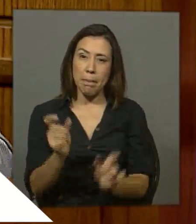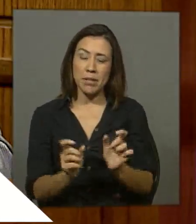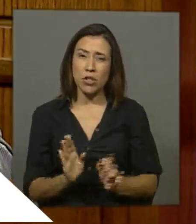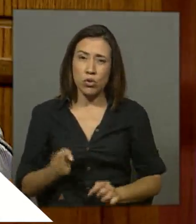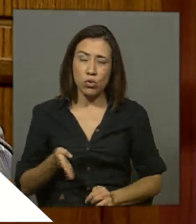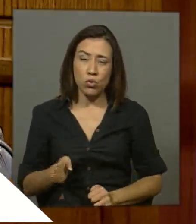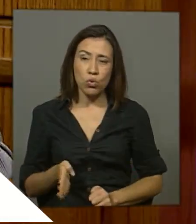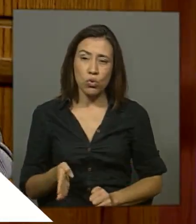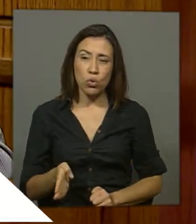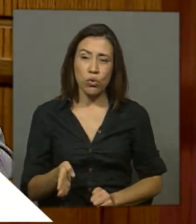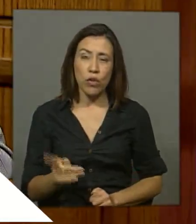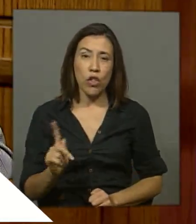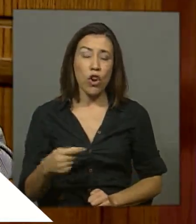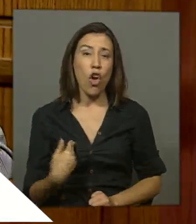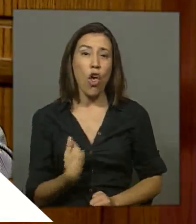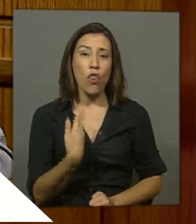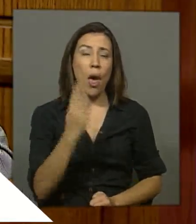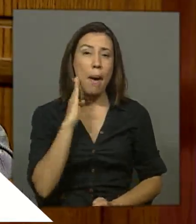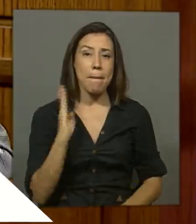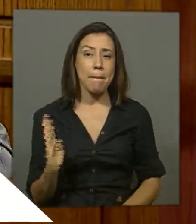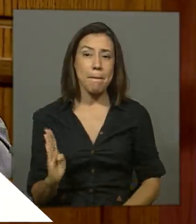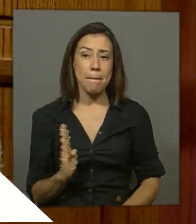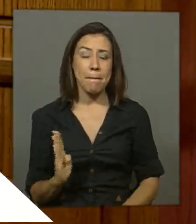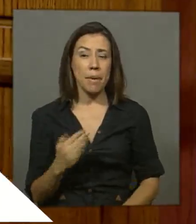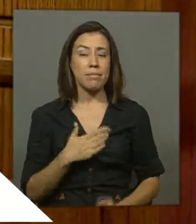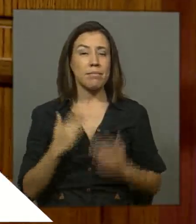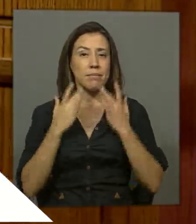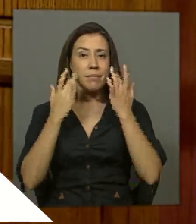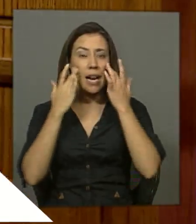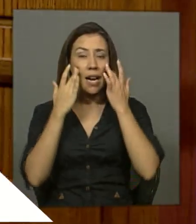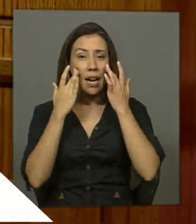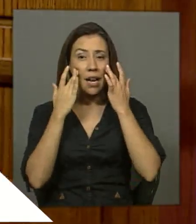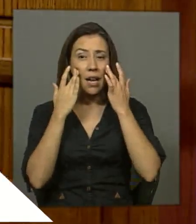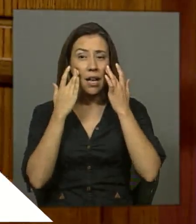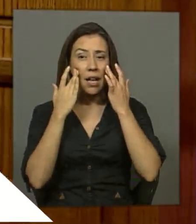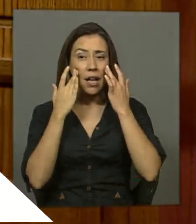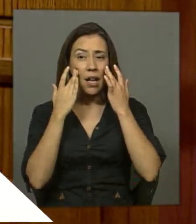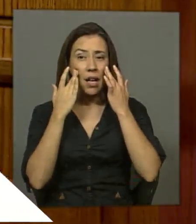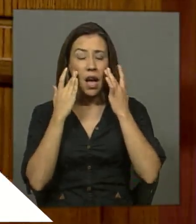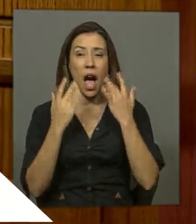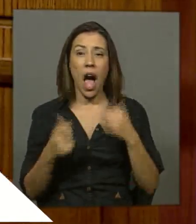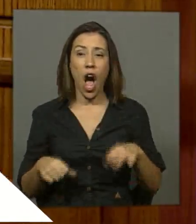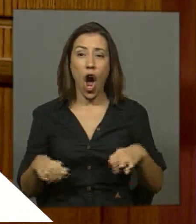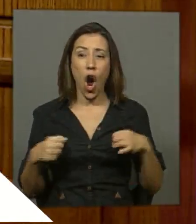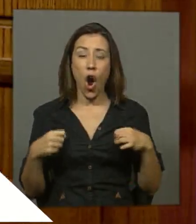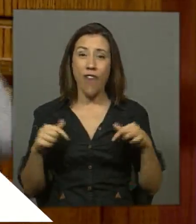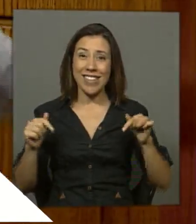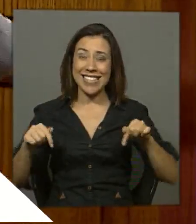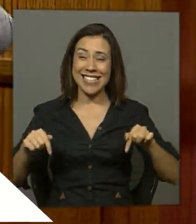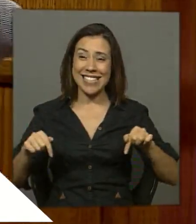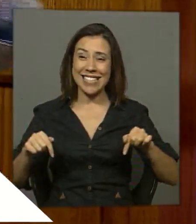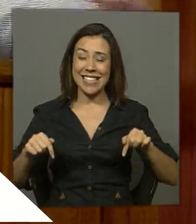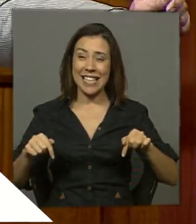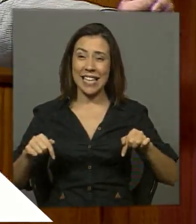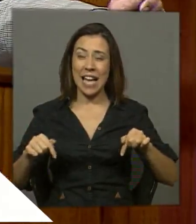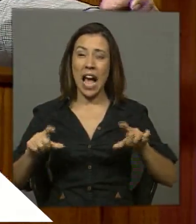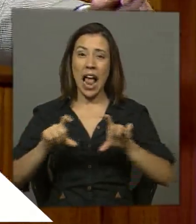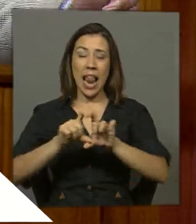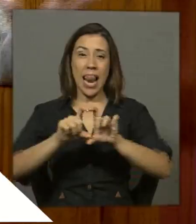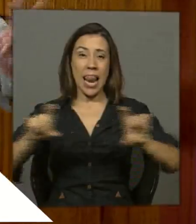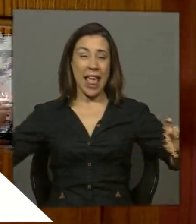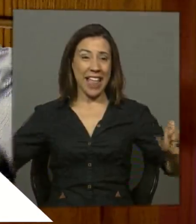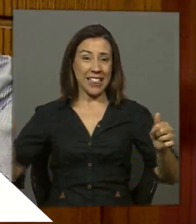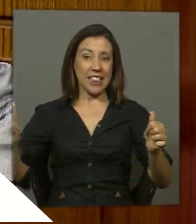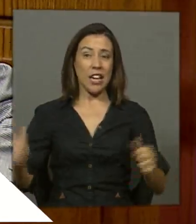aún no recibe el beneficio y me alegro por otro lado que haya jóvenes aquí que tengan un letrero que